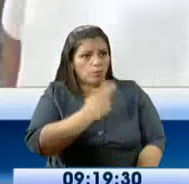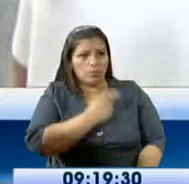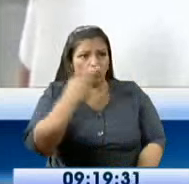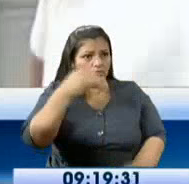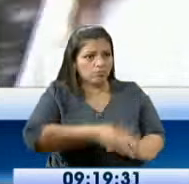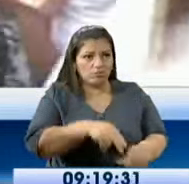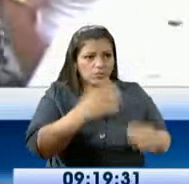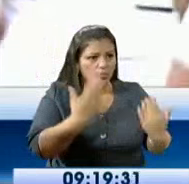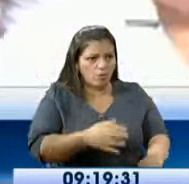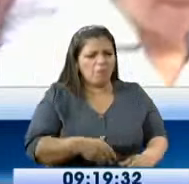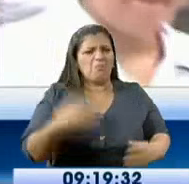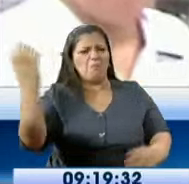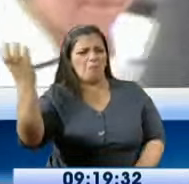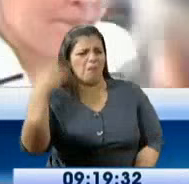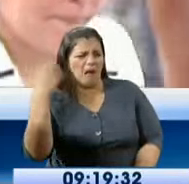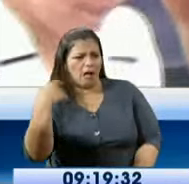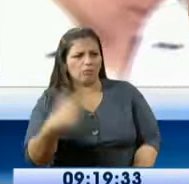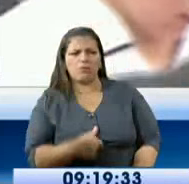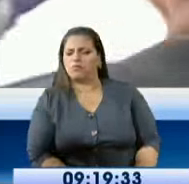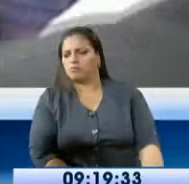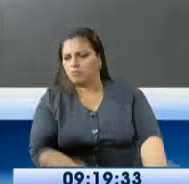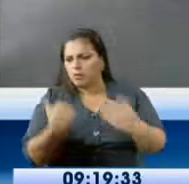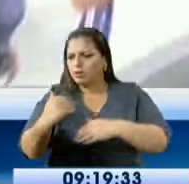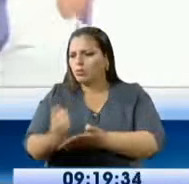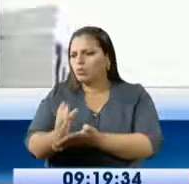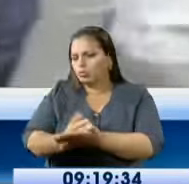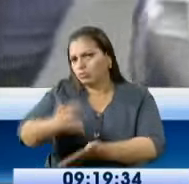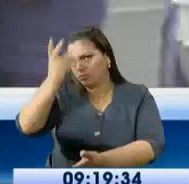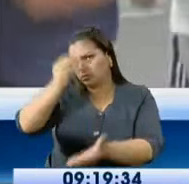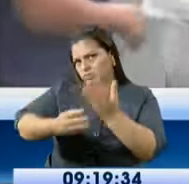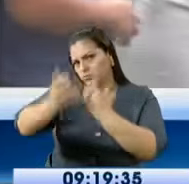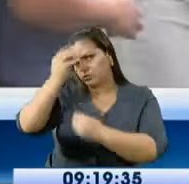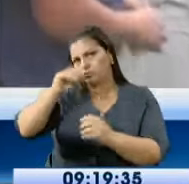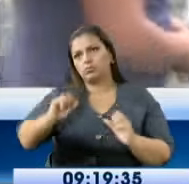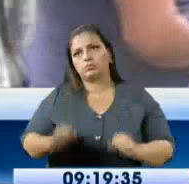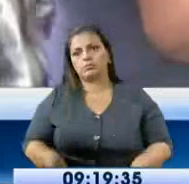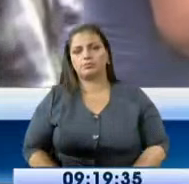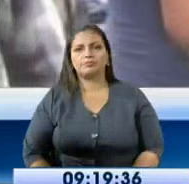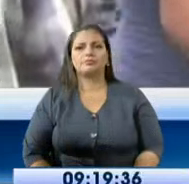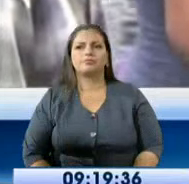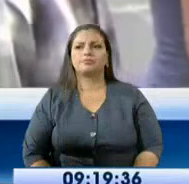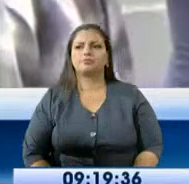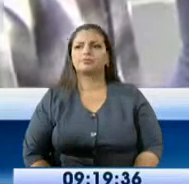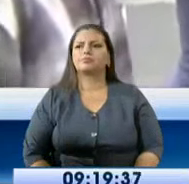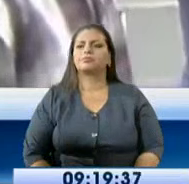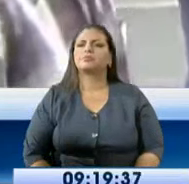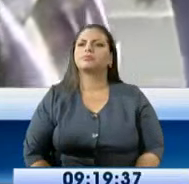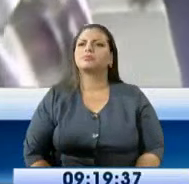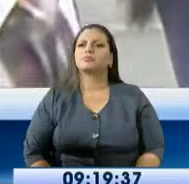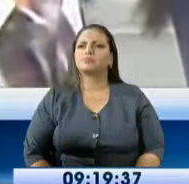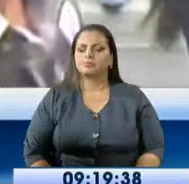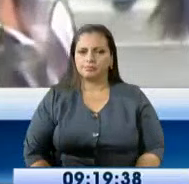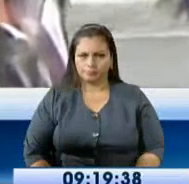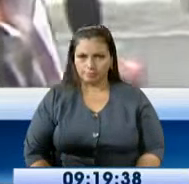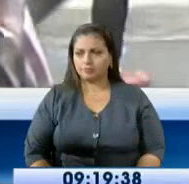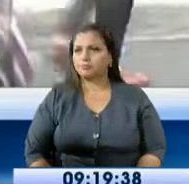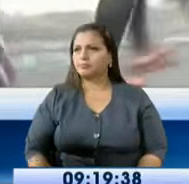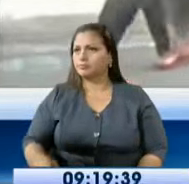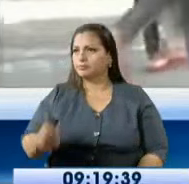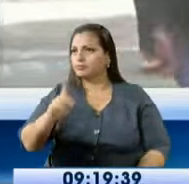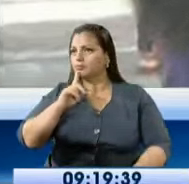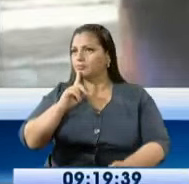a seguir conversando con las moradoras. Buenos días, me dicen que aquí la delincuencia ya ustedes no soportan. Es verdad, pero no quiero salir